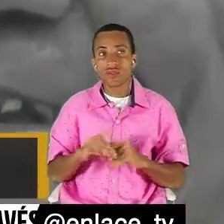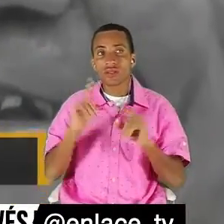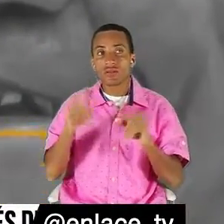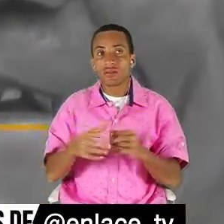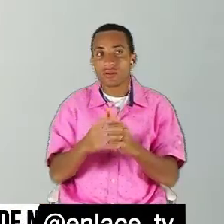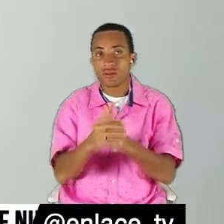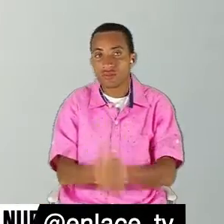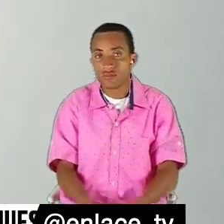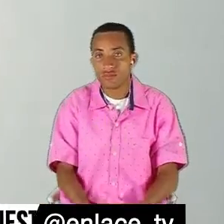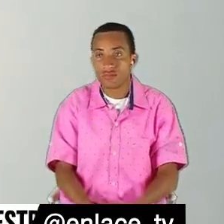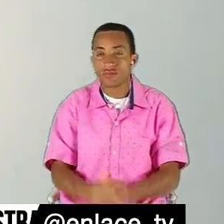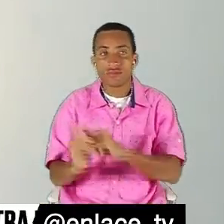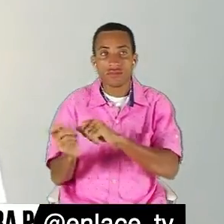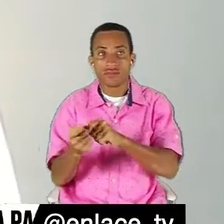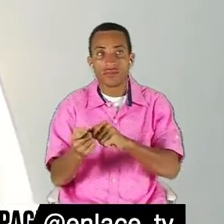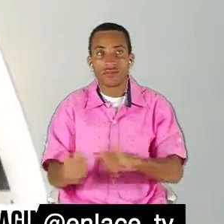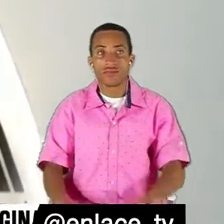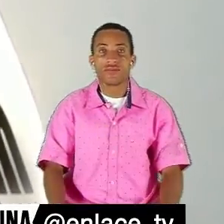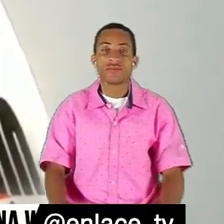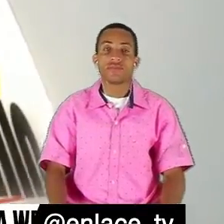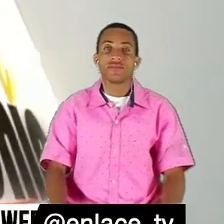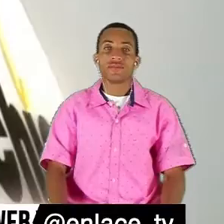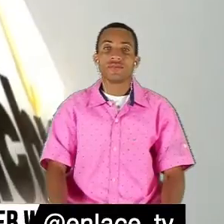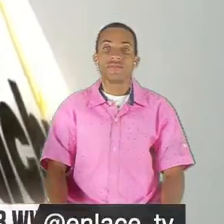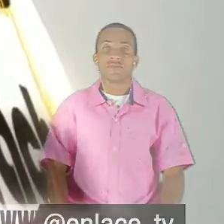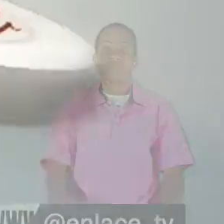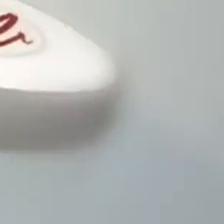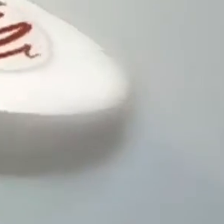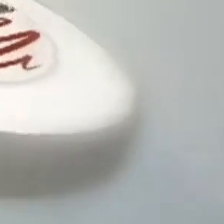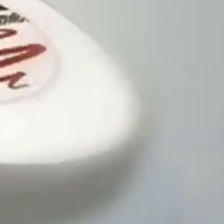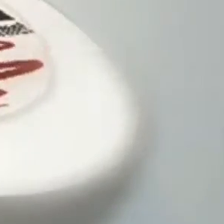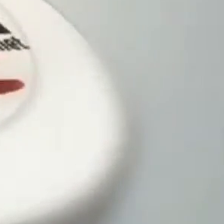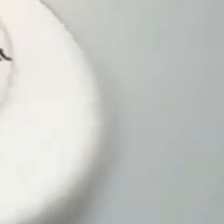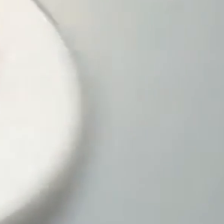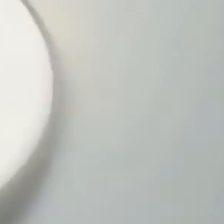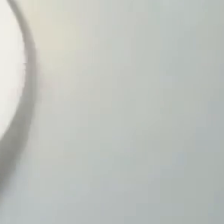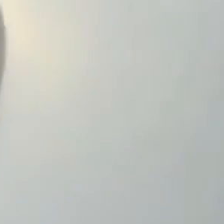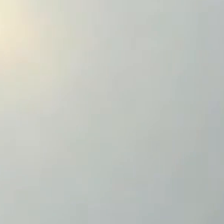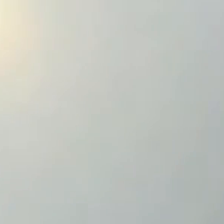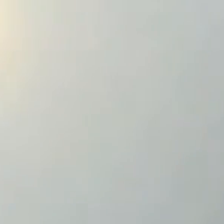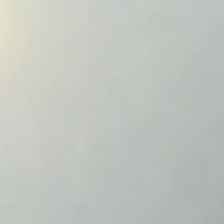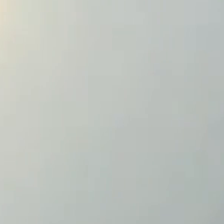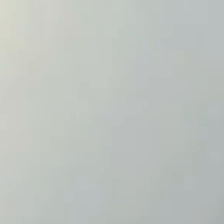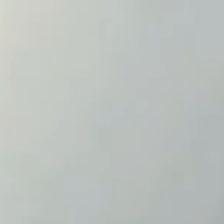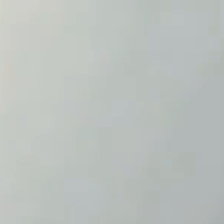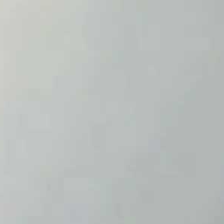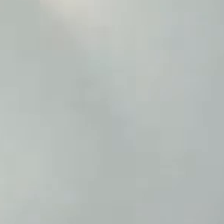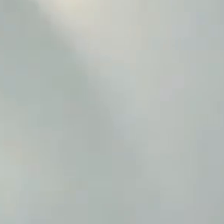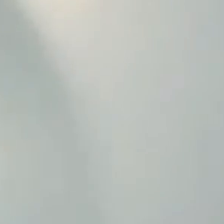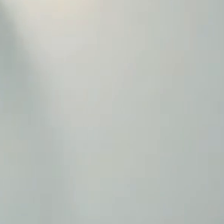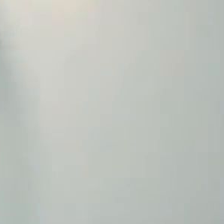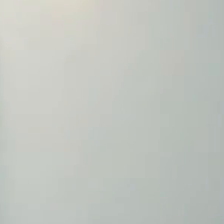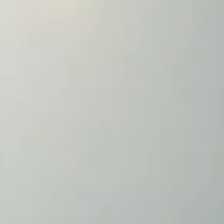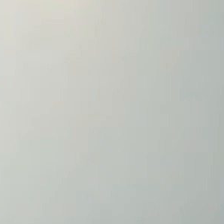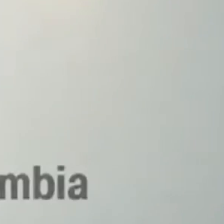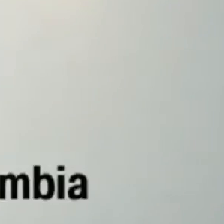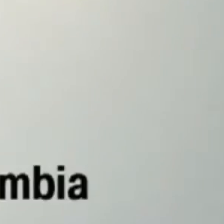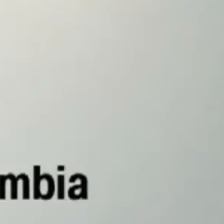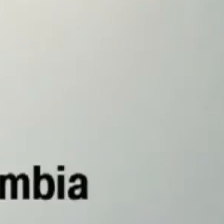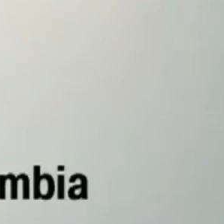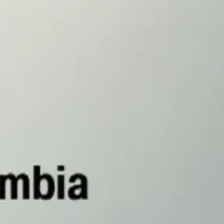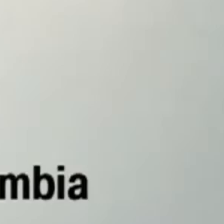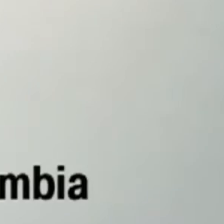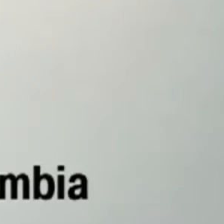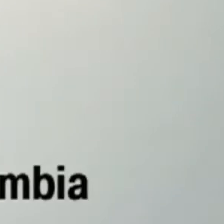softbolista. Hasta aquí los deportes, con el patrocinio de Restaurante El Machín Gourmet, ahora en su nueva sede en el